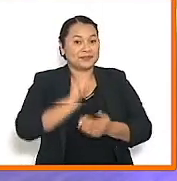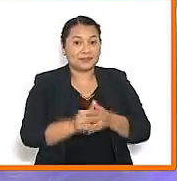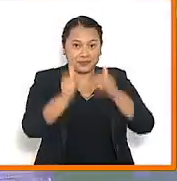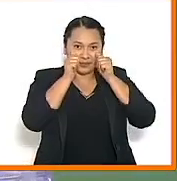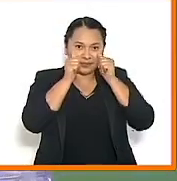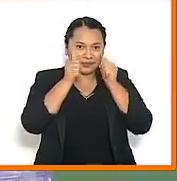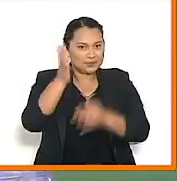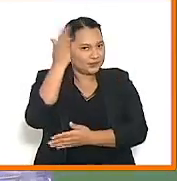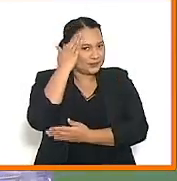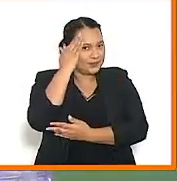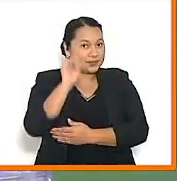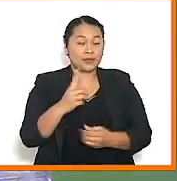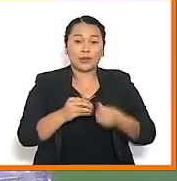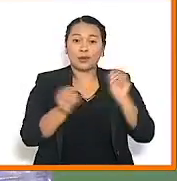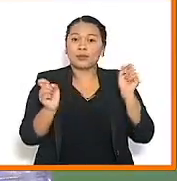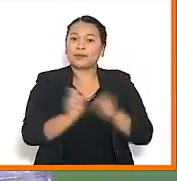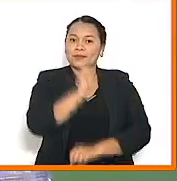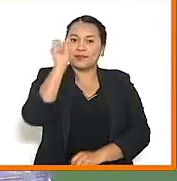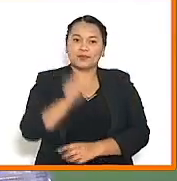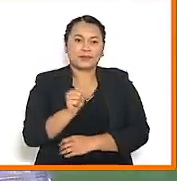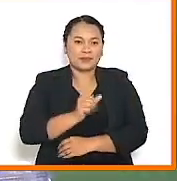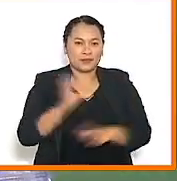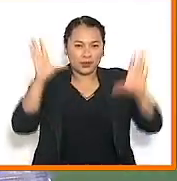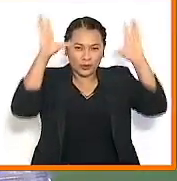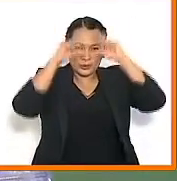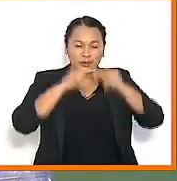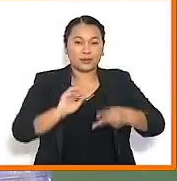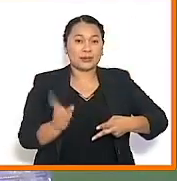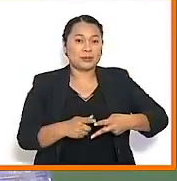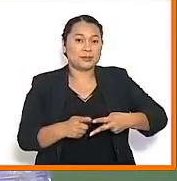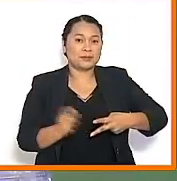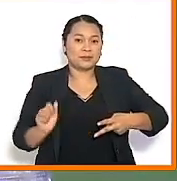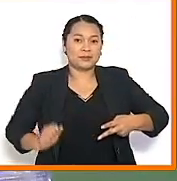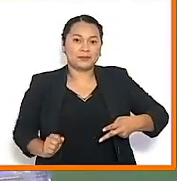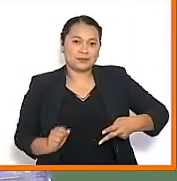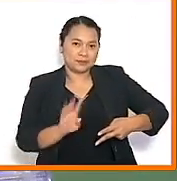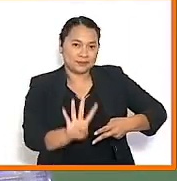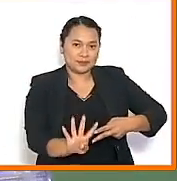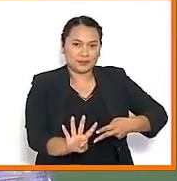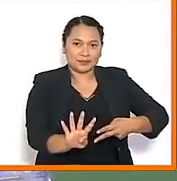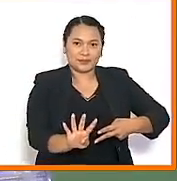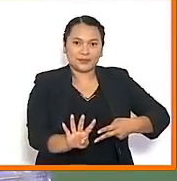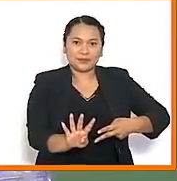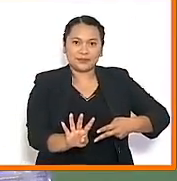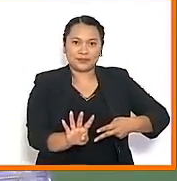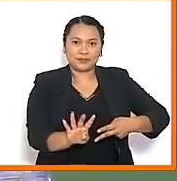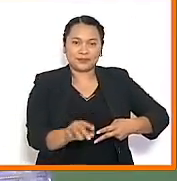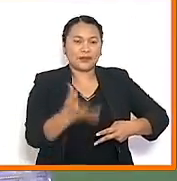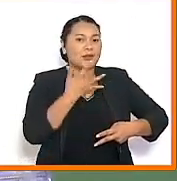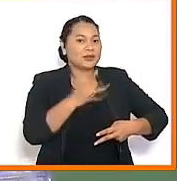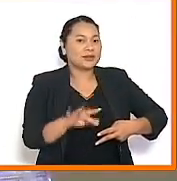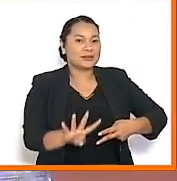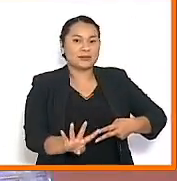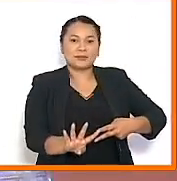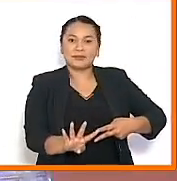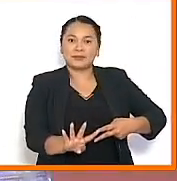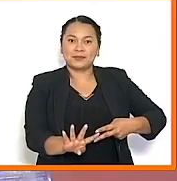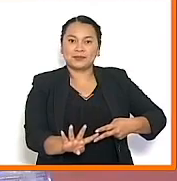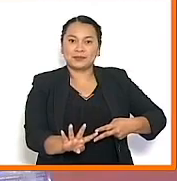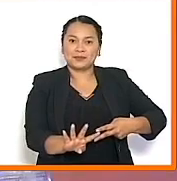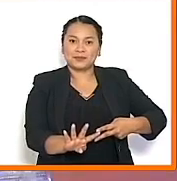porque tu primer número ganador en esta noche es su primer dígito, el 4, segundo dígito, suerte, porque este